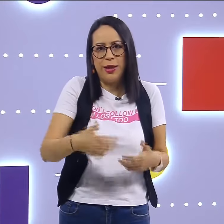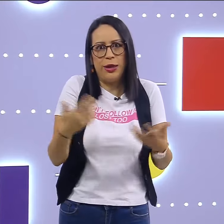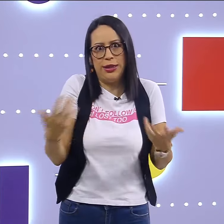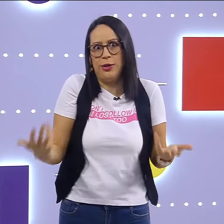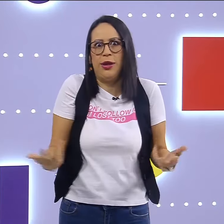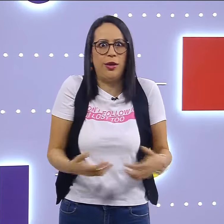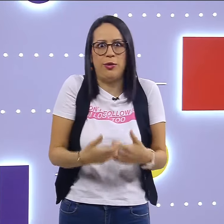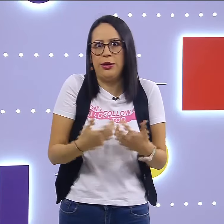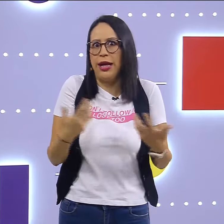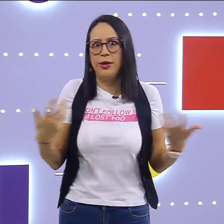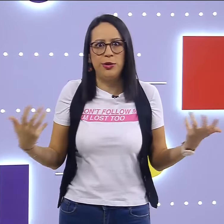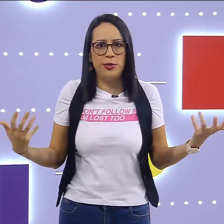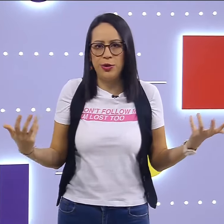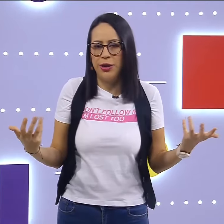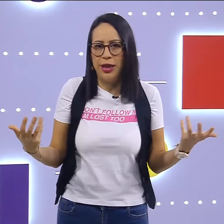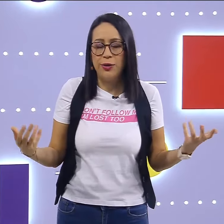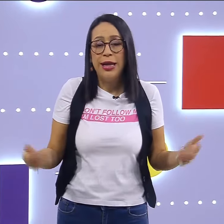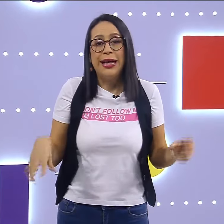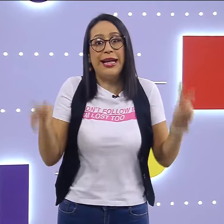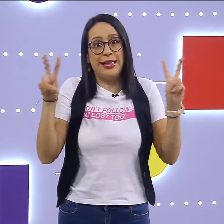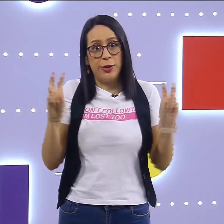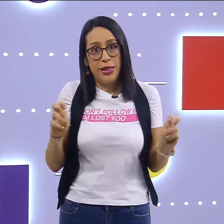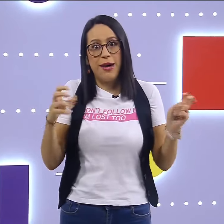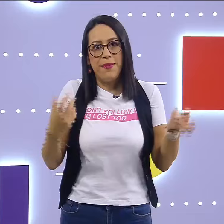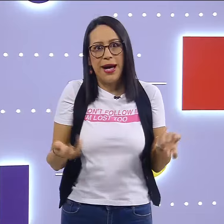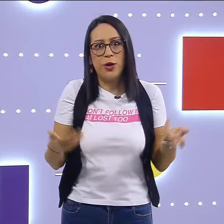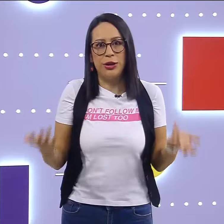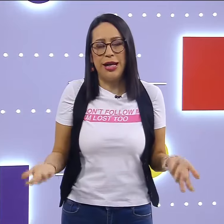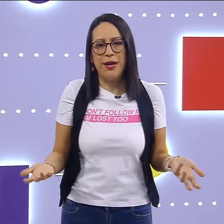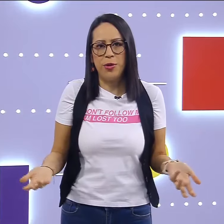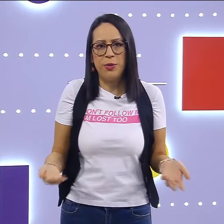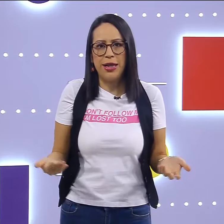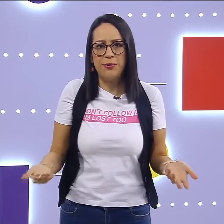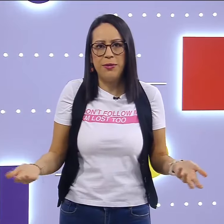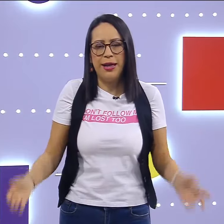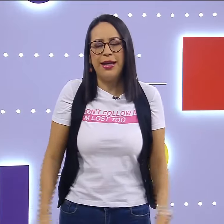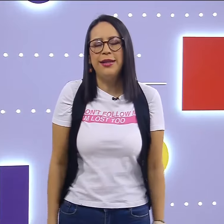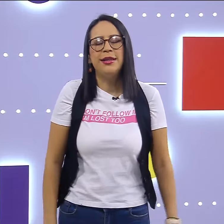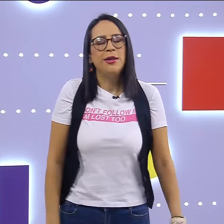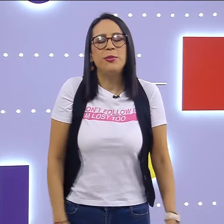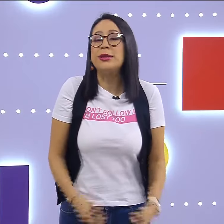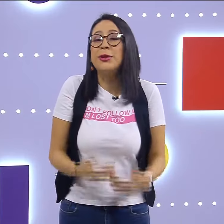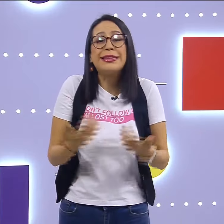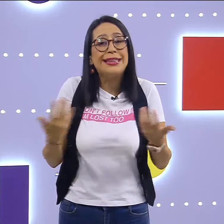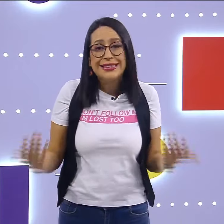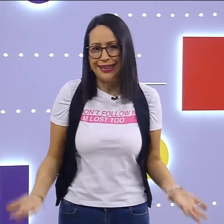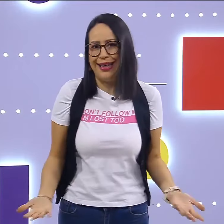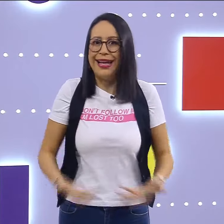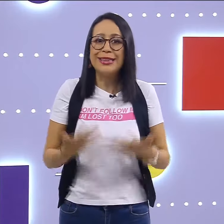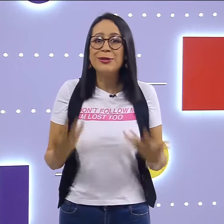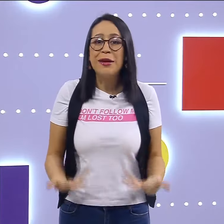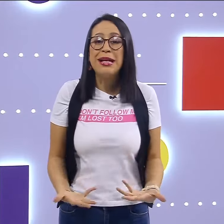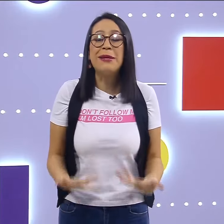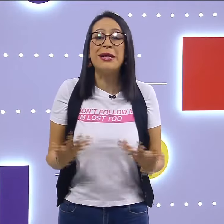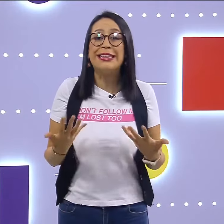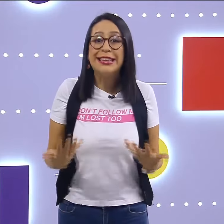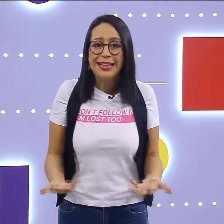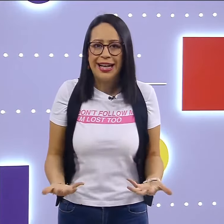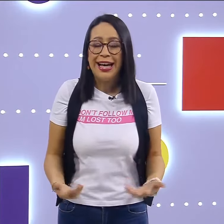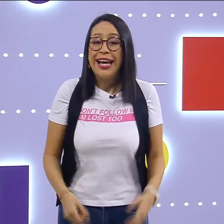este video el ciudadano tan conmocionado, que en teoría va contra la propiedad privada, pues no existe. Es una